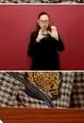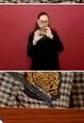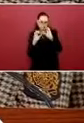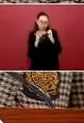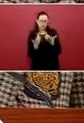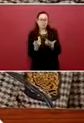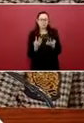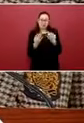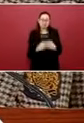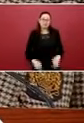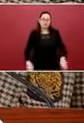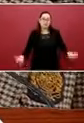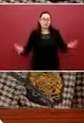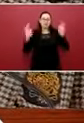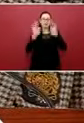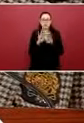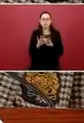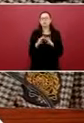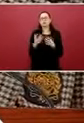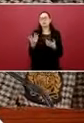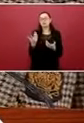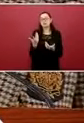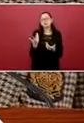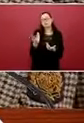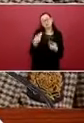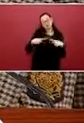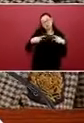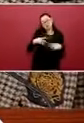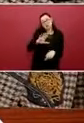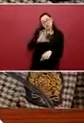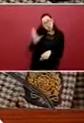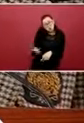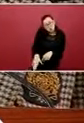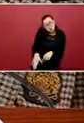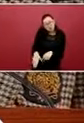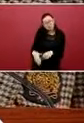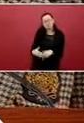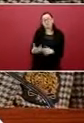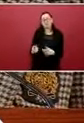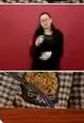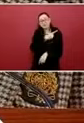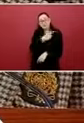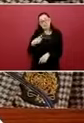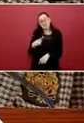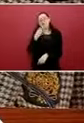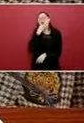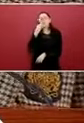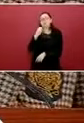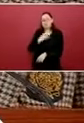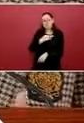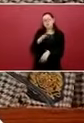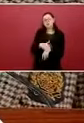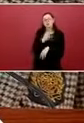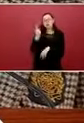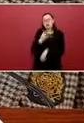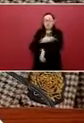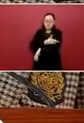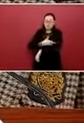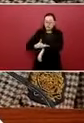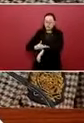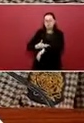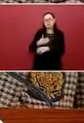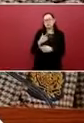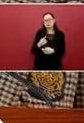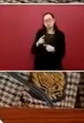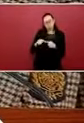cuando llega la baja, la defunción, porque se entrega a la familia un pago de marcha, que se le llama, que es un periodo más